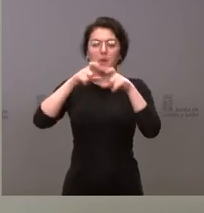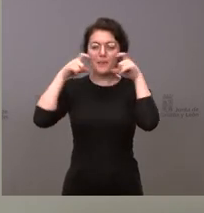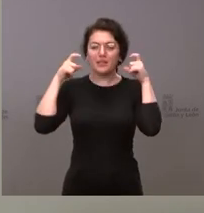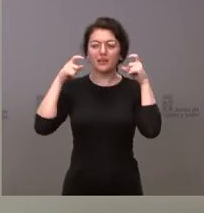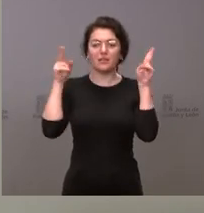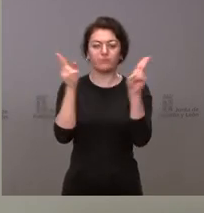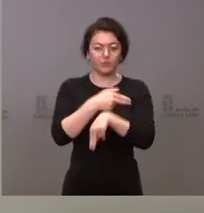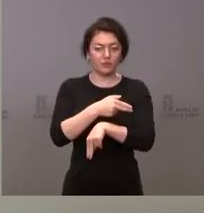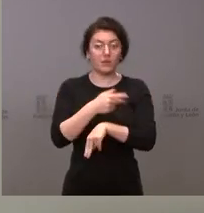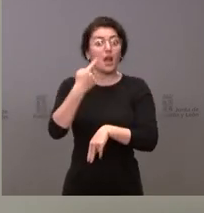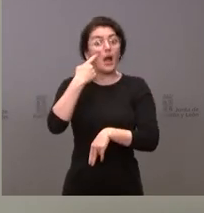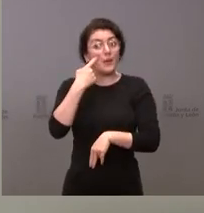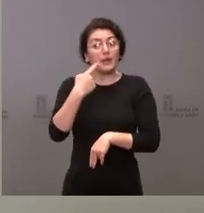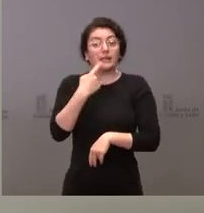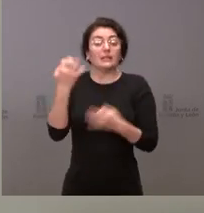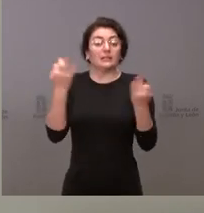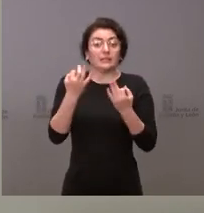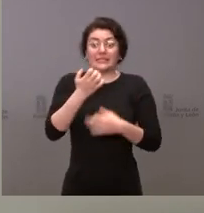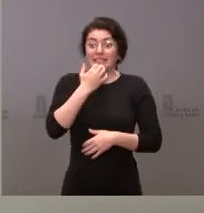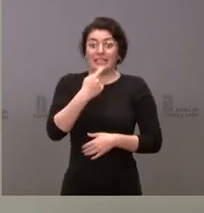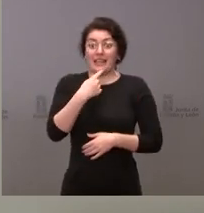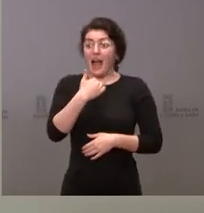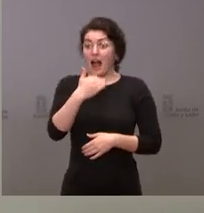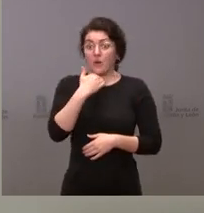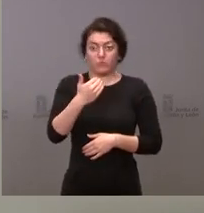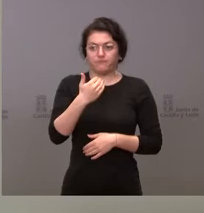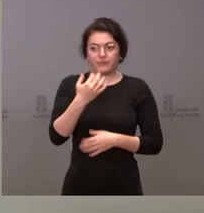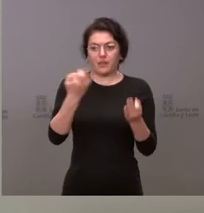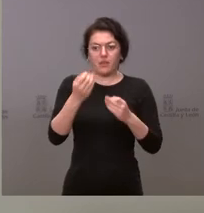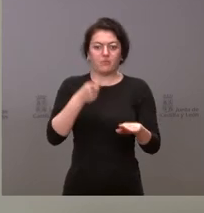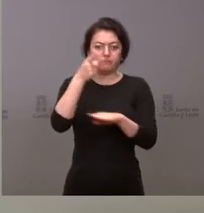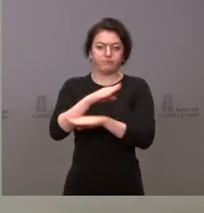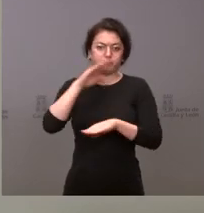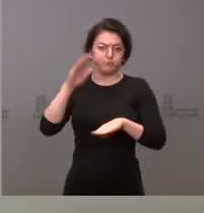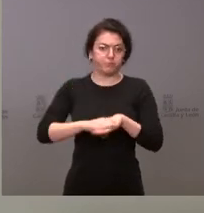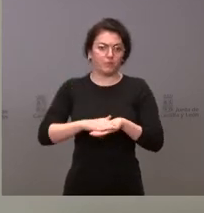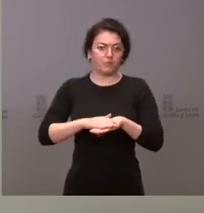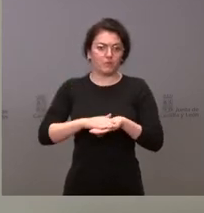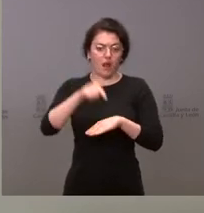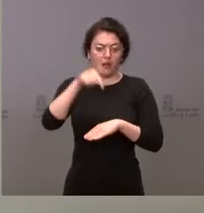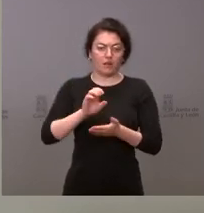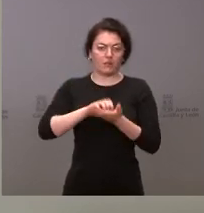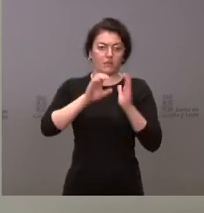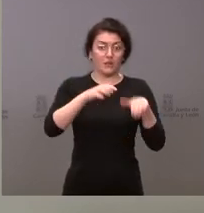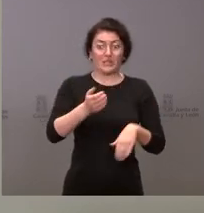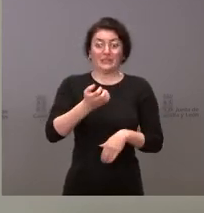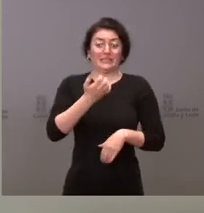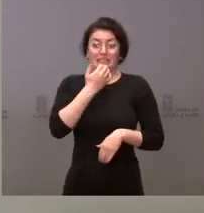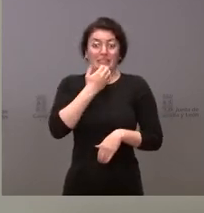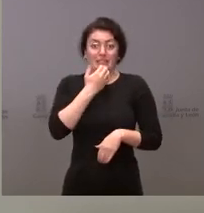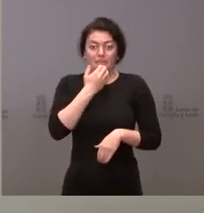cuestión si dice algo lógicamente será de obligado cumplimiento y aplicación en el ámbito de castilla y león' es y no dice nada específicamente